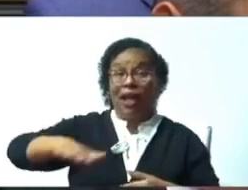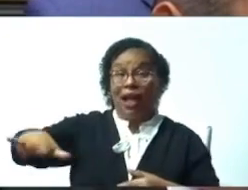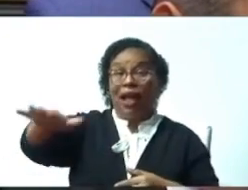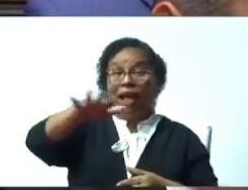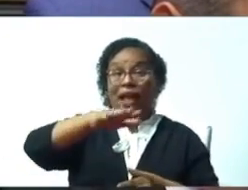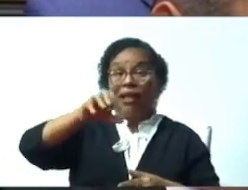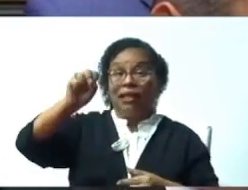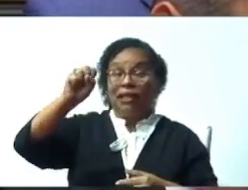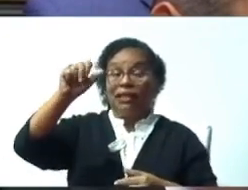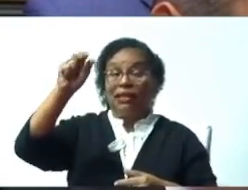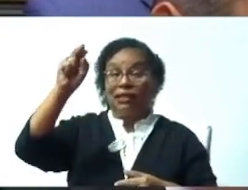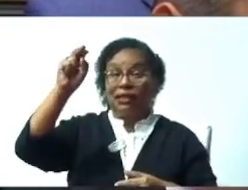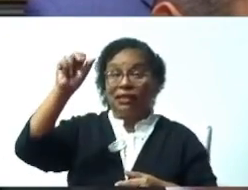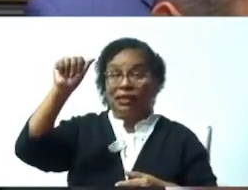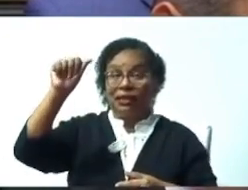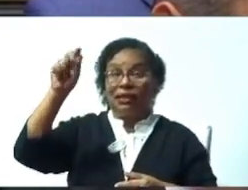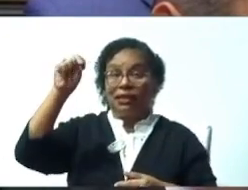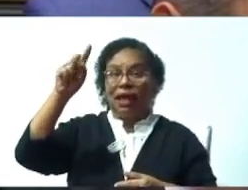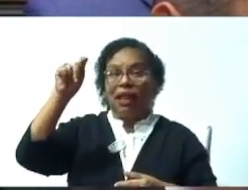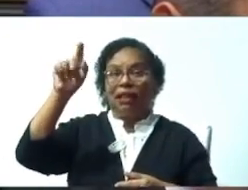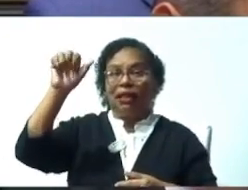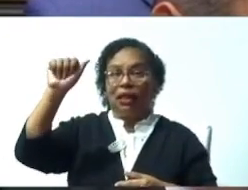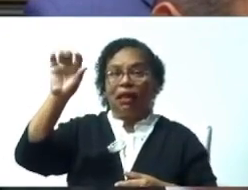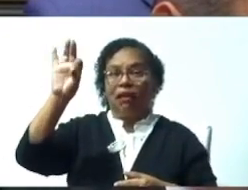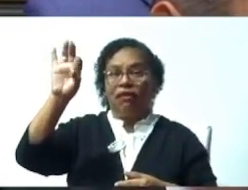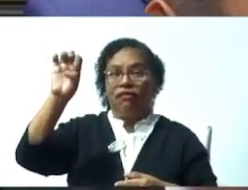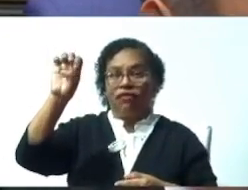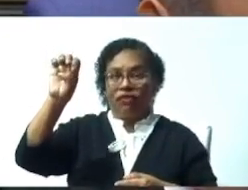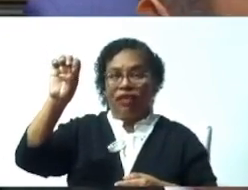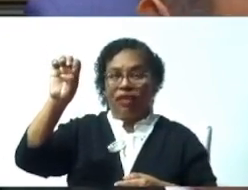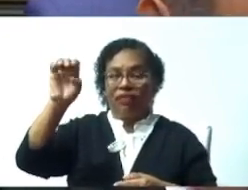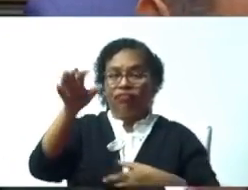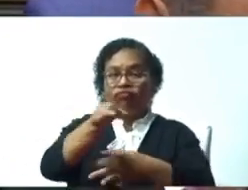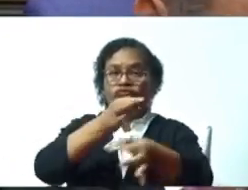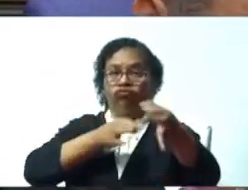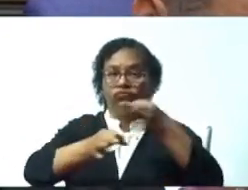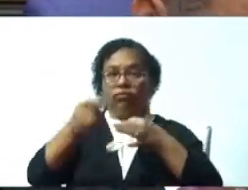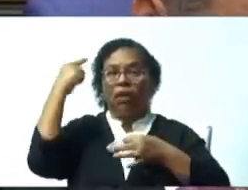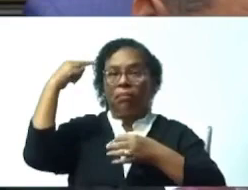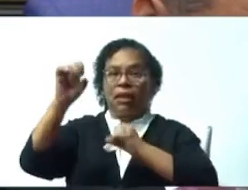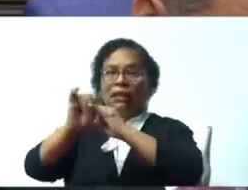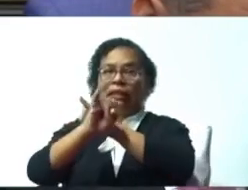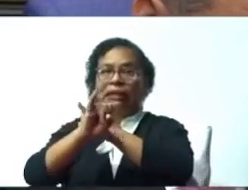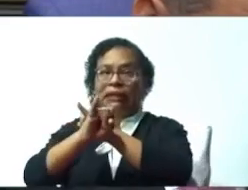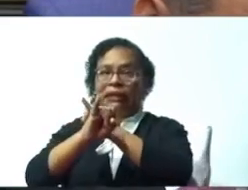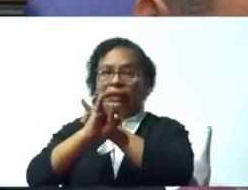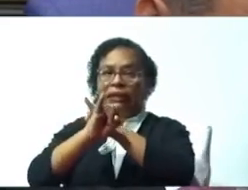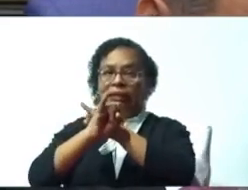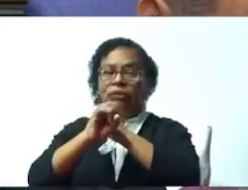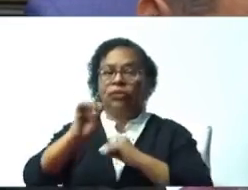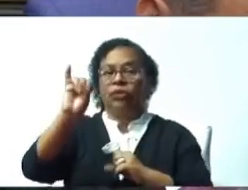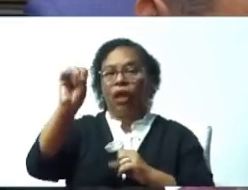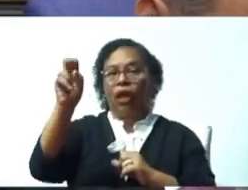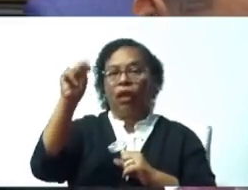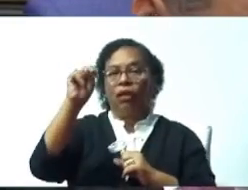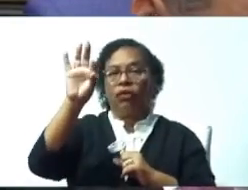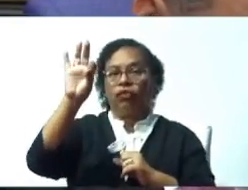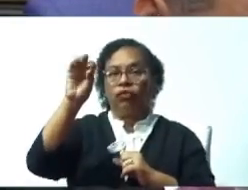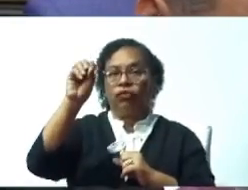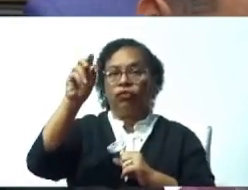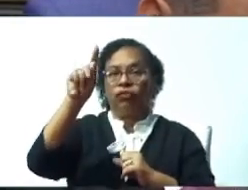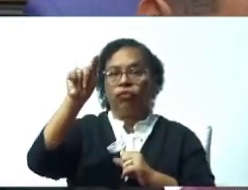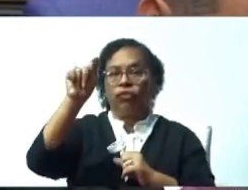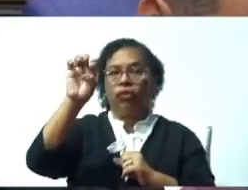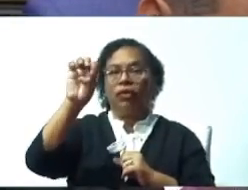específicamente al Centro de Capacitación de Infotet. Apreciado presidente de la Cámara de Diputados, honorable Alfredo Pacheco y diputados y